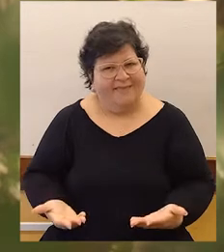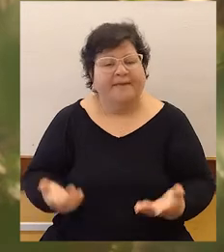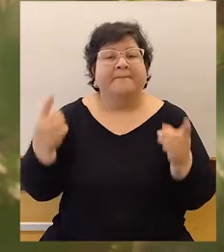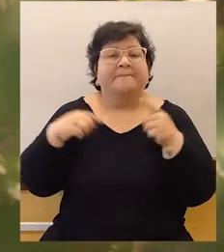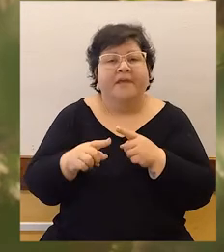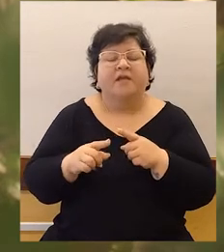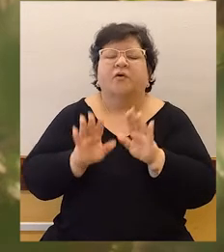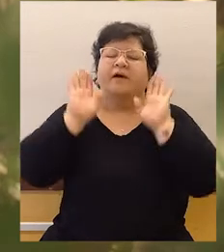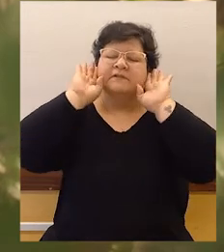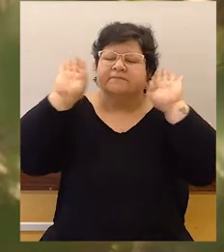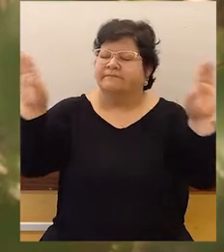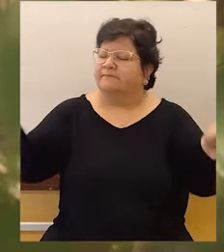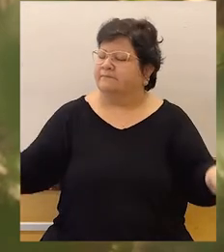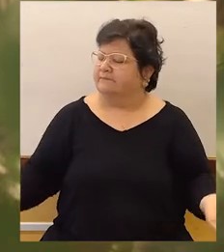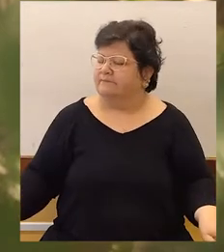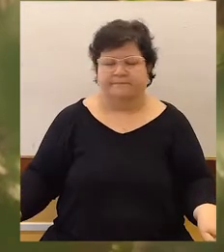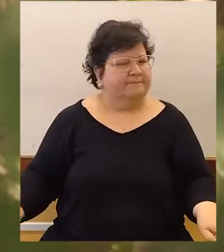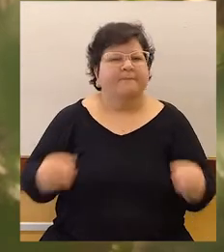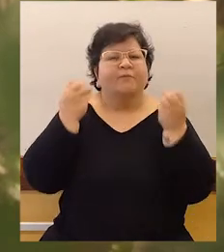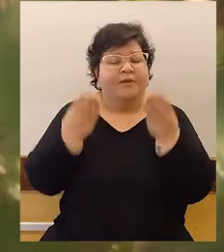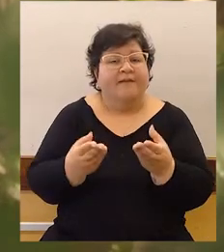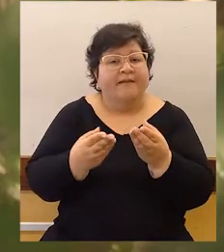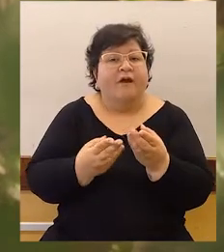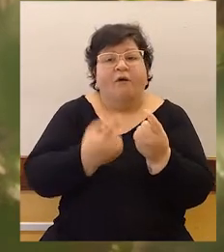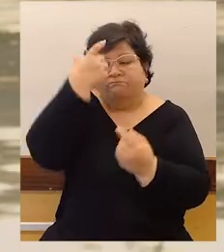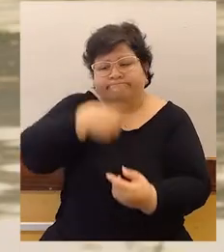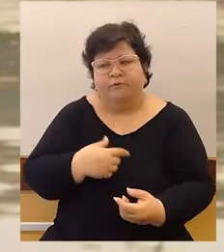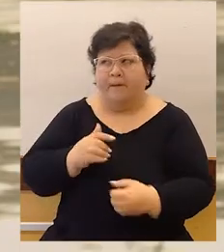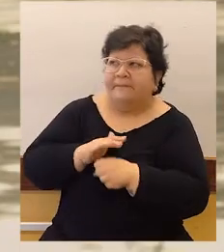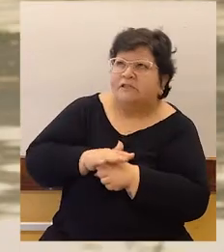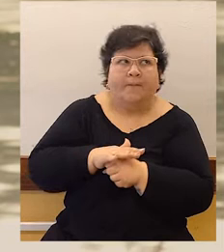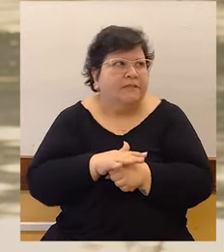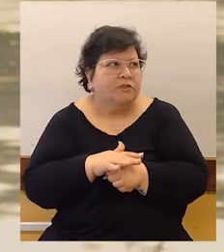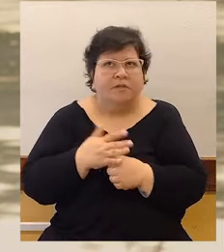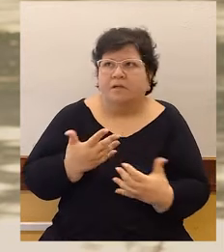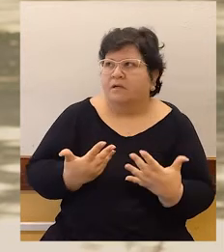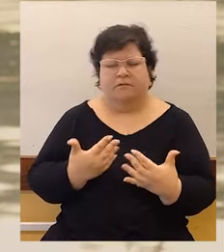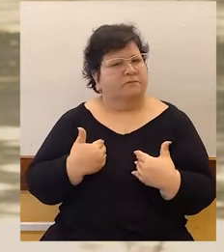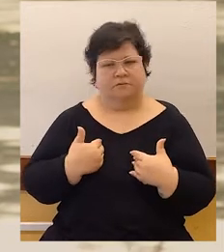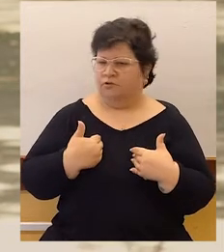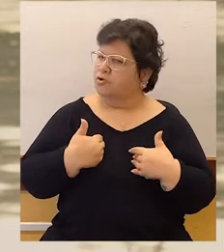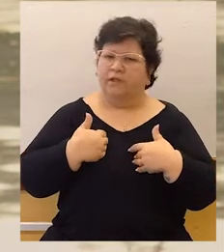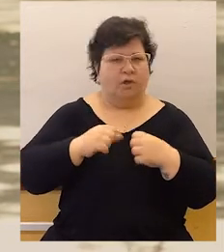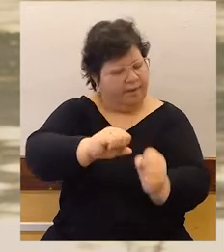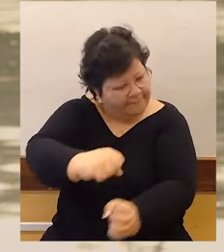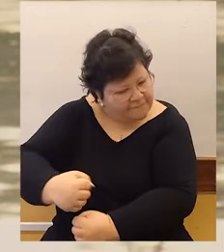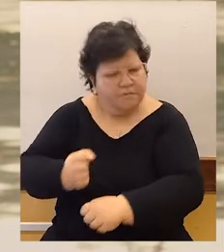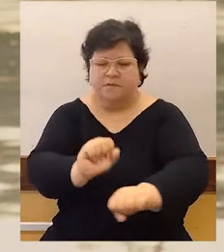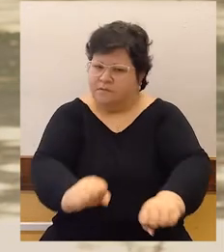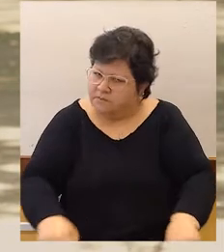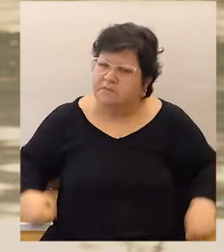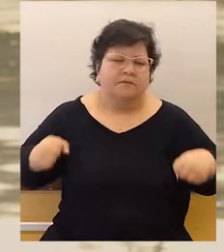muchas veces hago oído sordo a eso porque es como que uno se pone presión. El que está ahí es uno y sabe todo lo que tuvo que